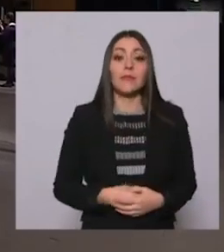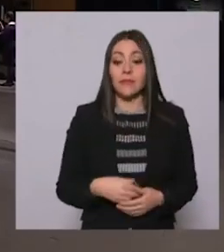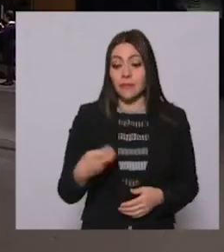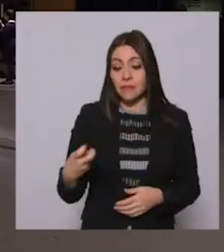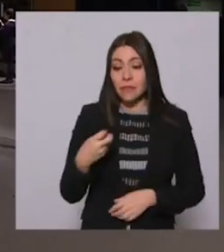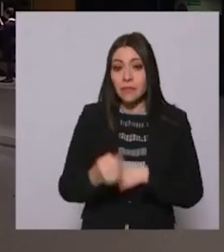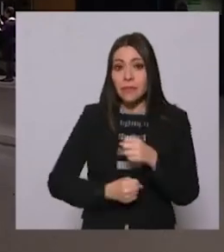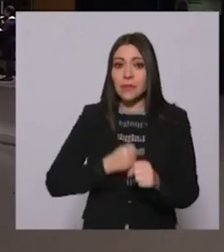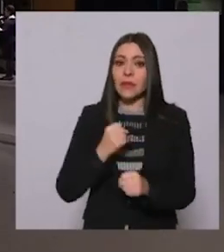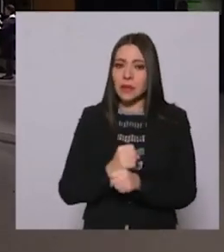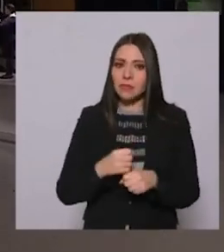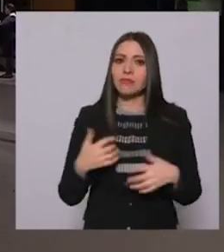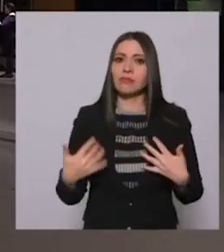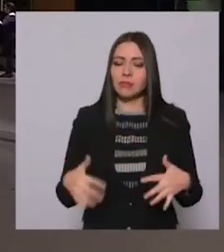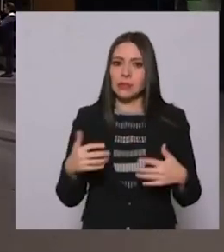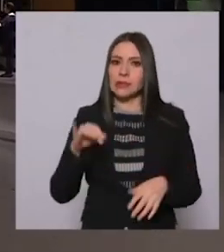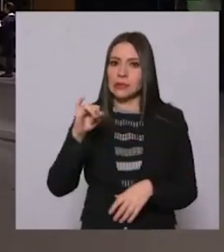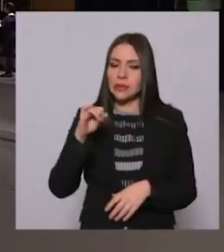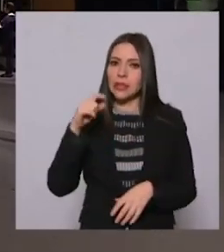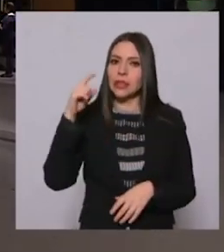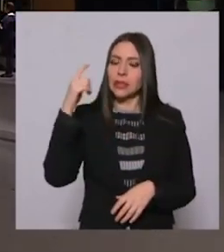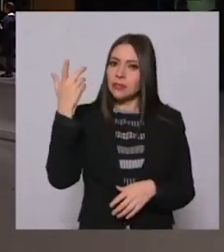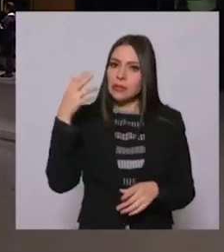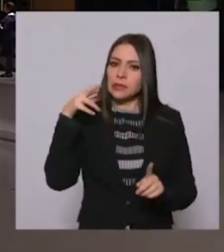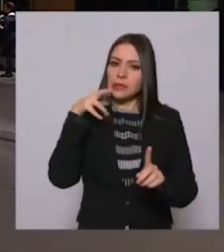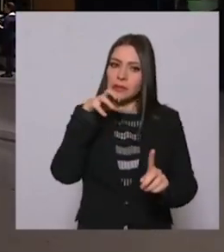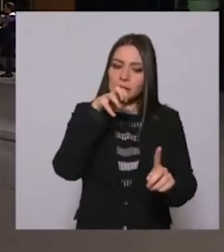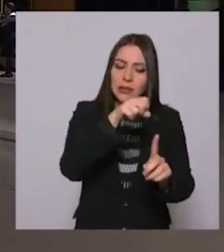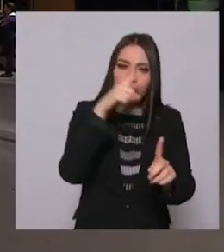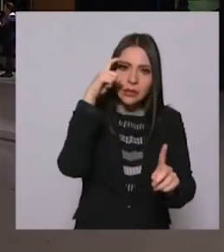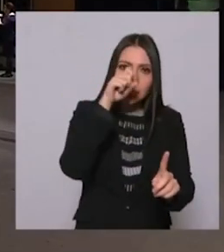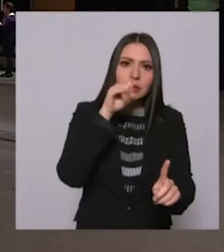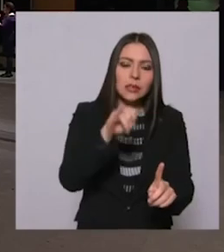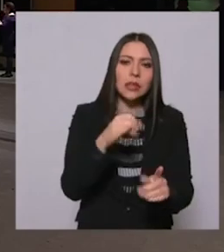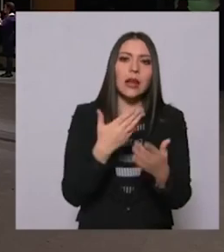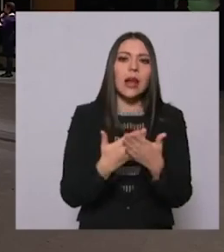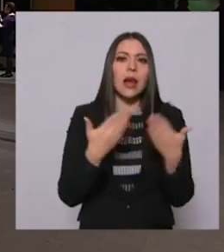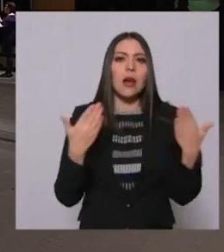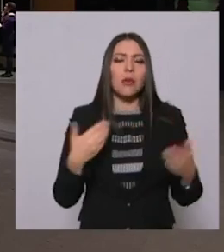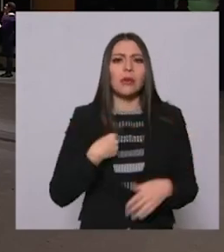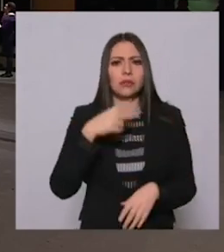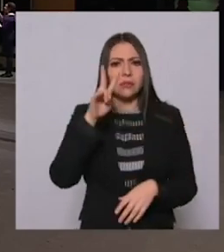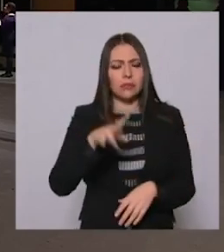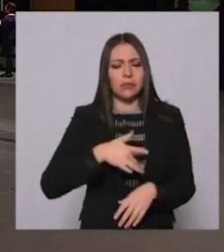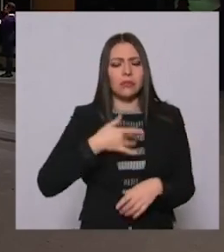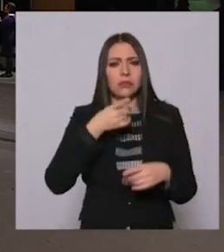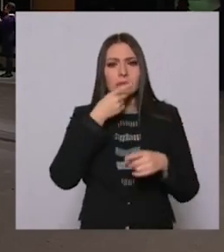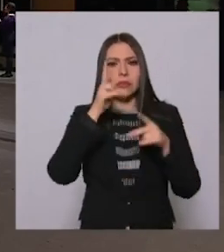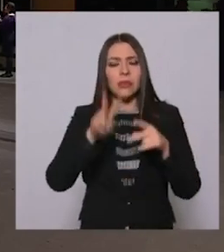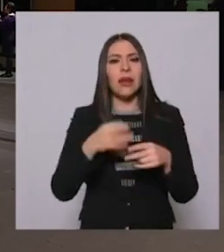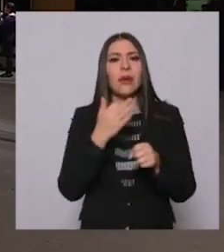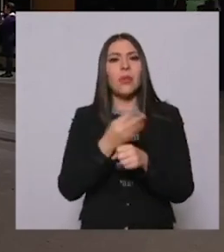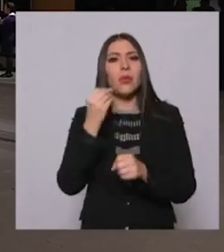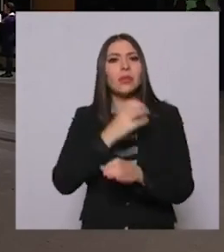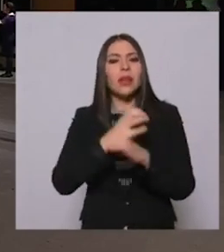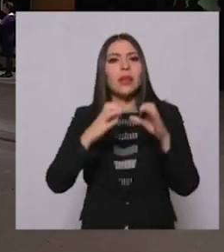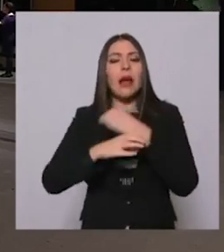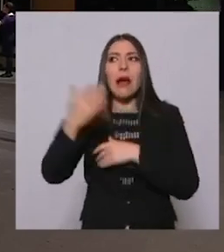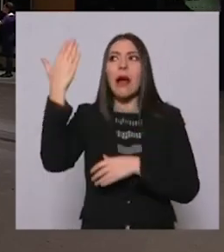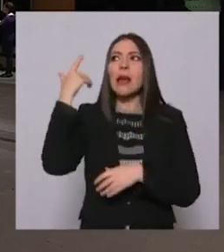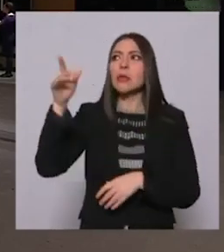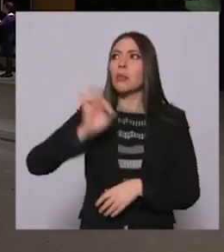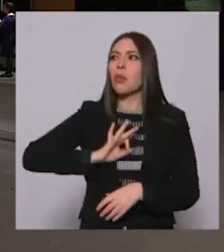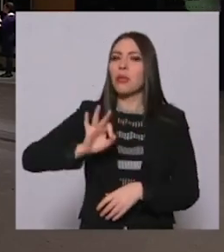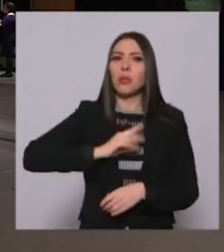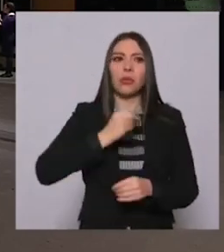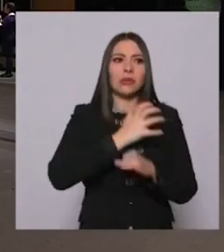pero puedo asegurar que terminamos con una política de privilegios, de corrupción y de abusos